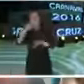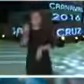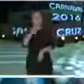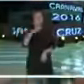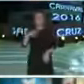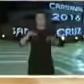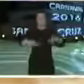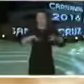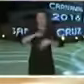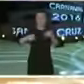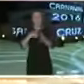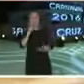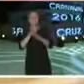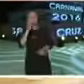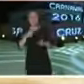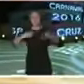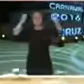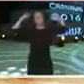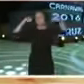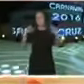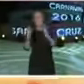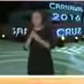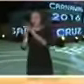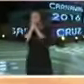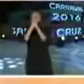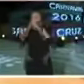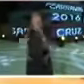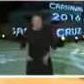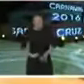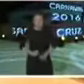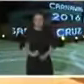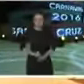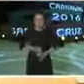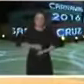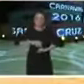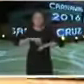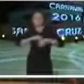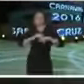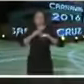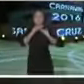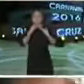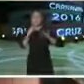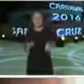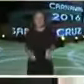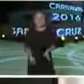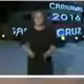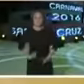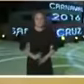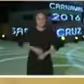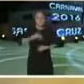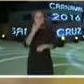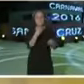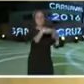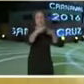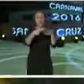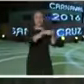los murgueros pa' que me suba. Me sube la bilirrubina. Ay, me sube la bilirrubina. Al político le tira. Al